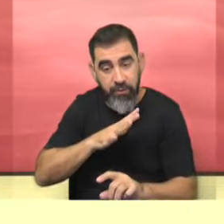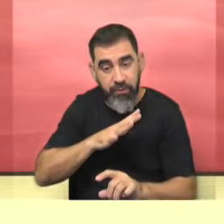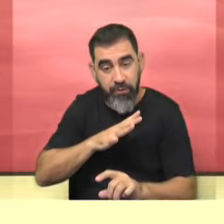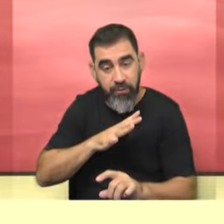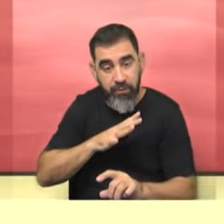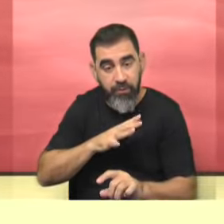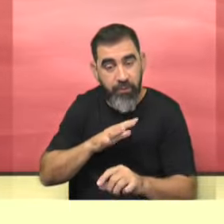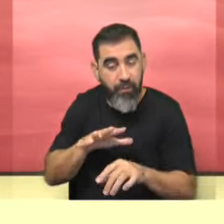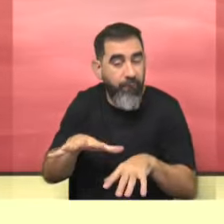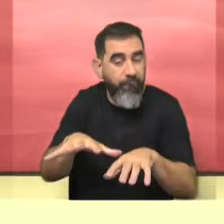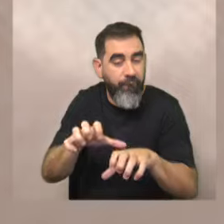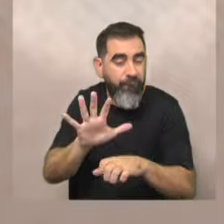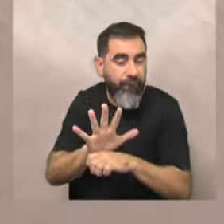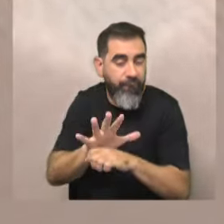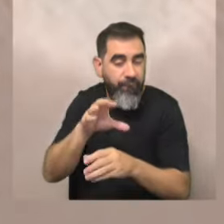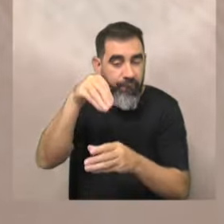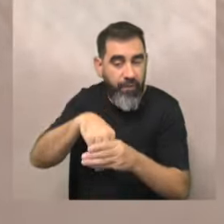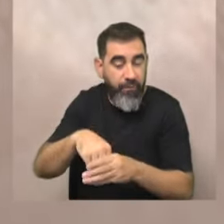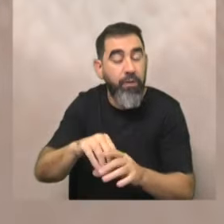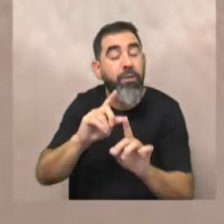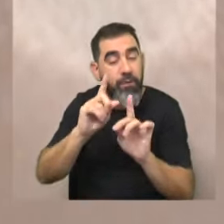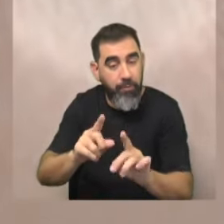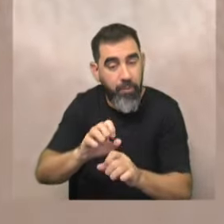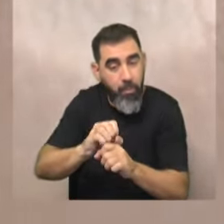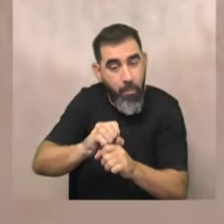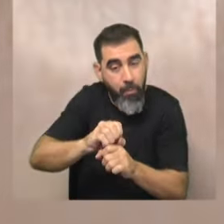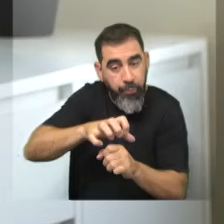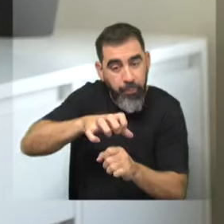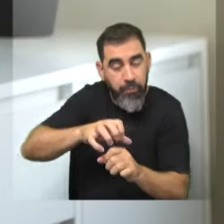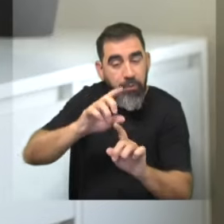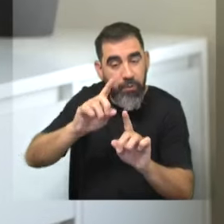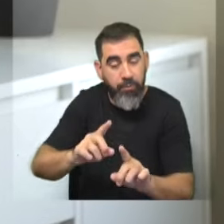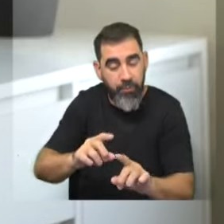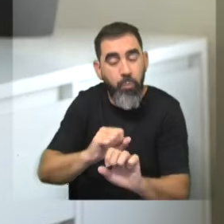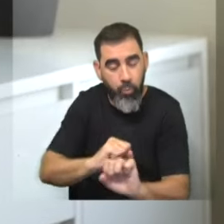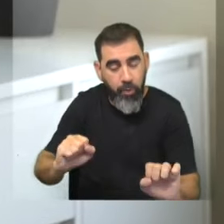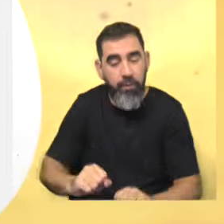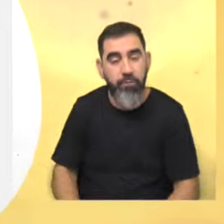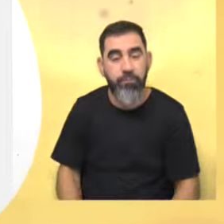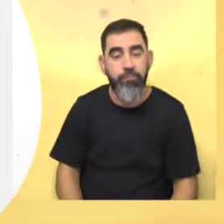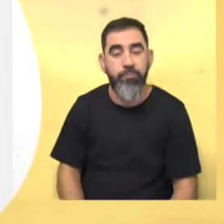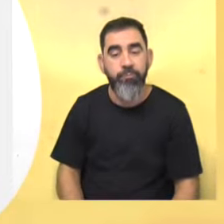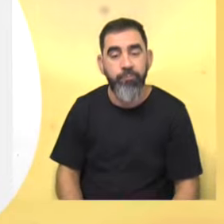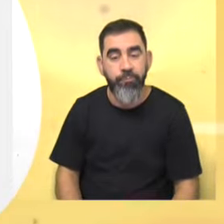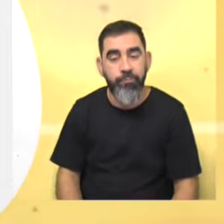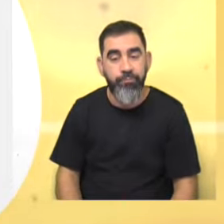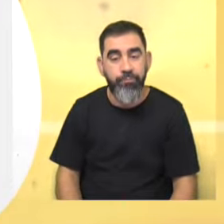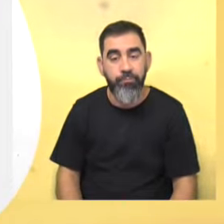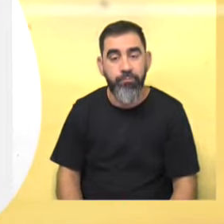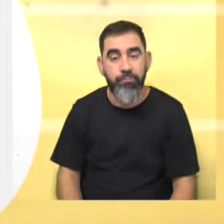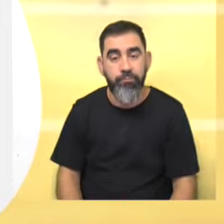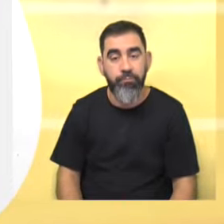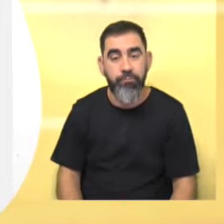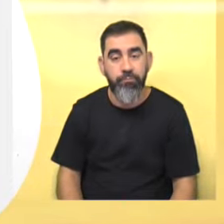vive en el folículo de la piel, que también aumenta las chances de que tengamos los brotes.